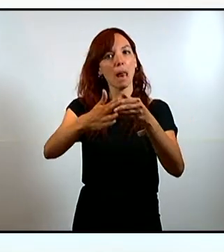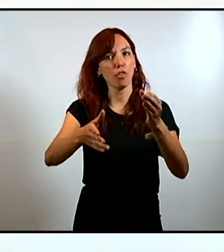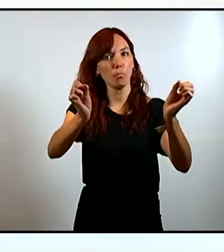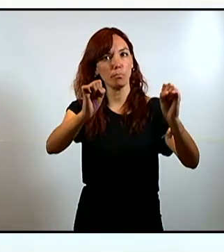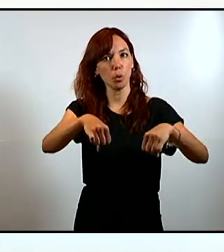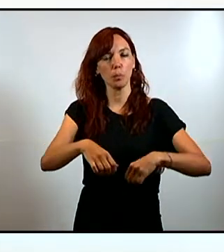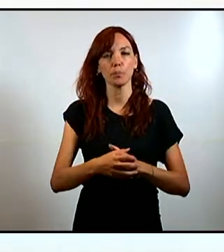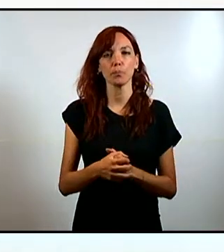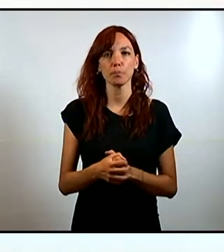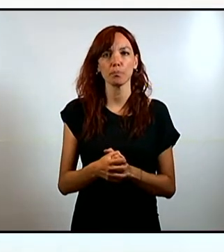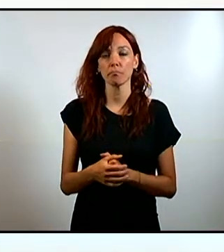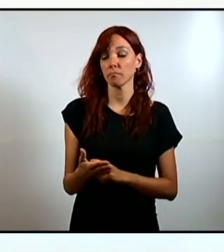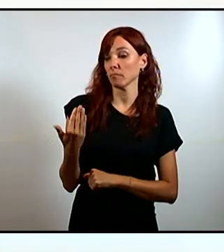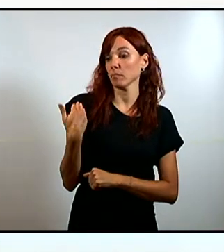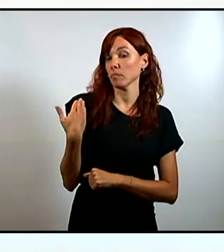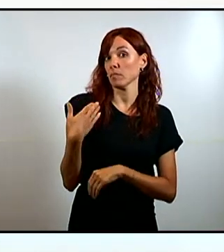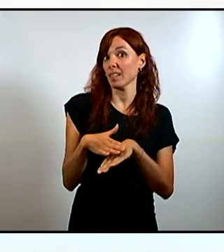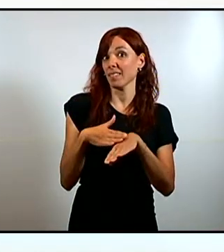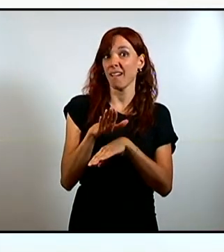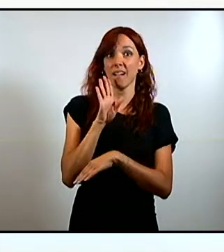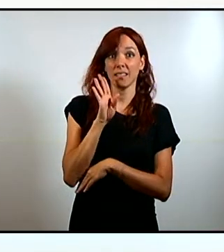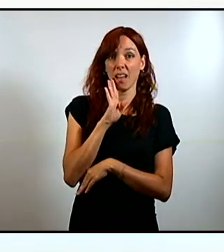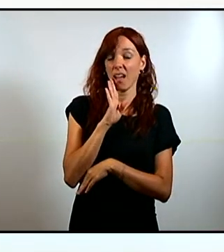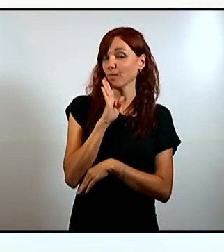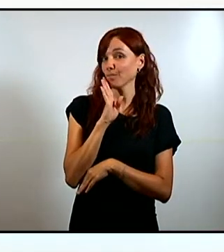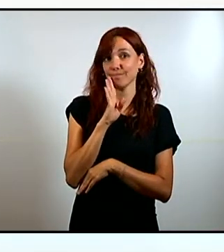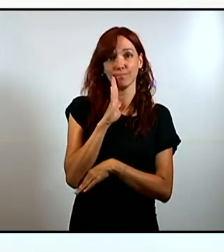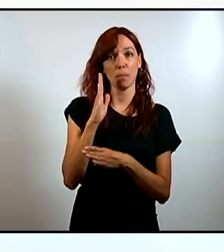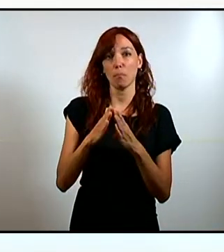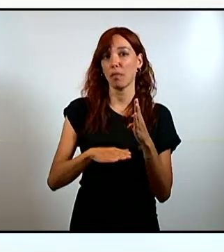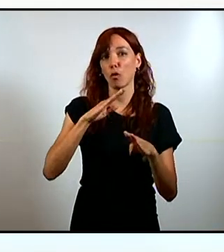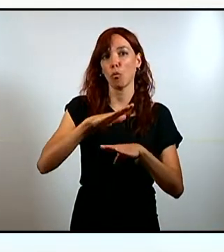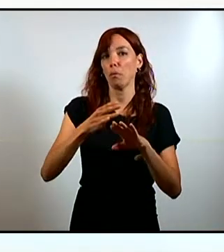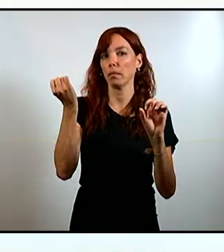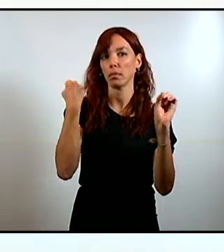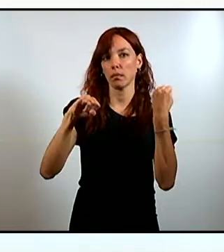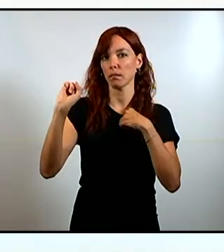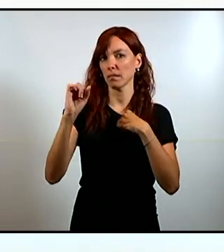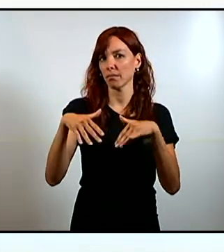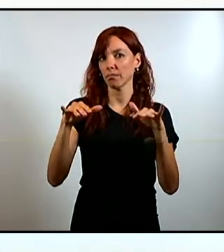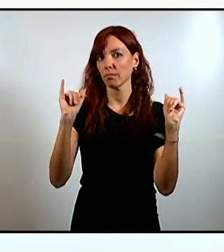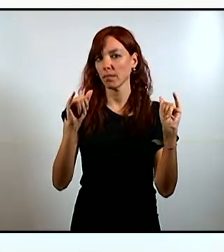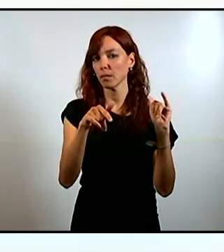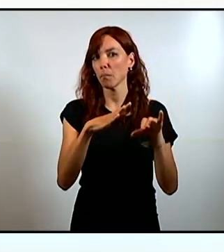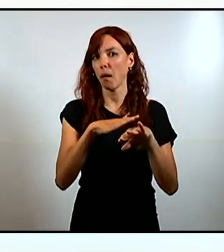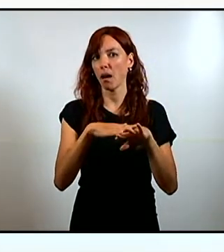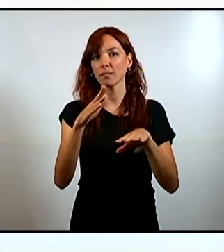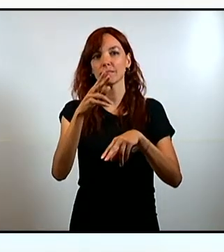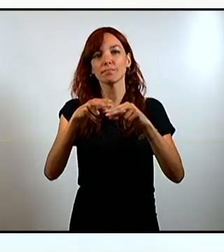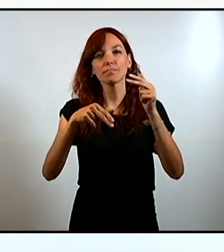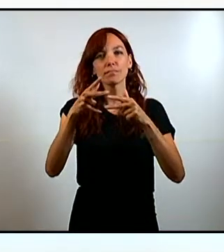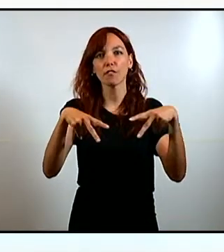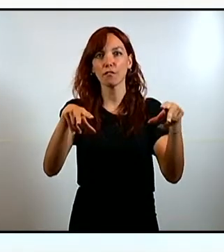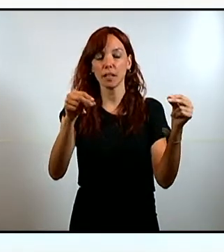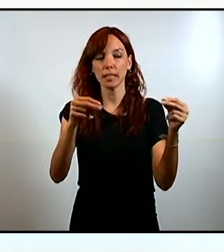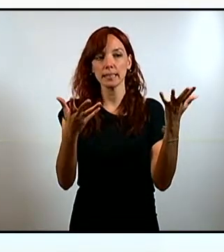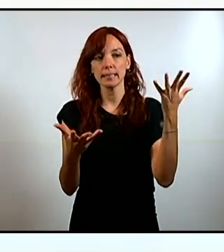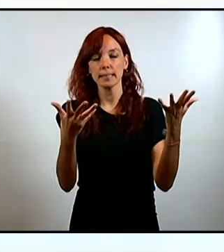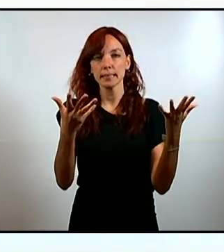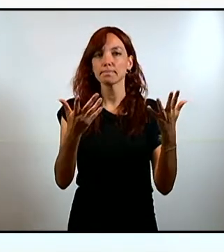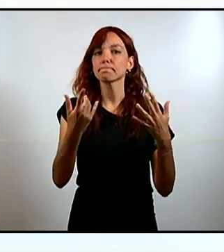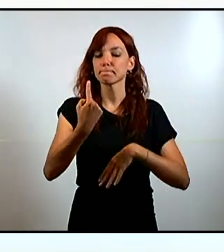no tenía cumplidos los plazos en los que se había comprometido a que estuvieran realizadas estas obras y nos hemos